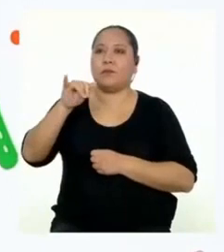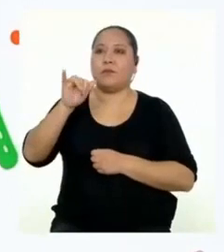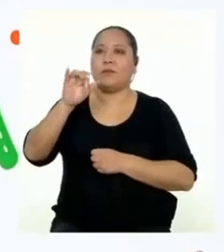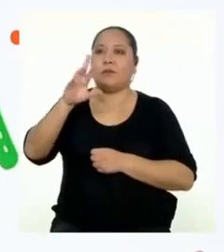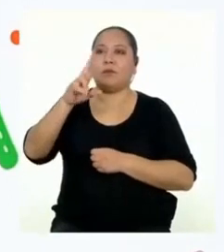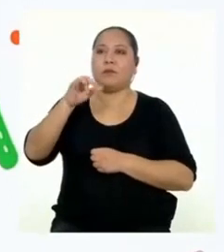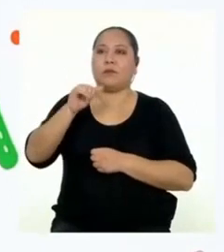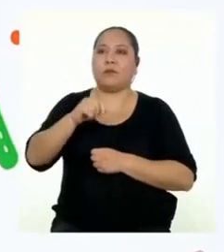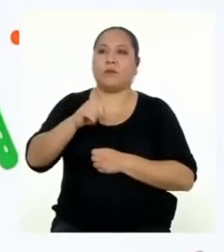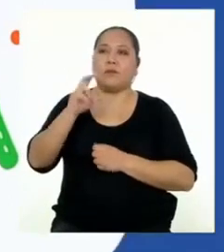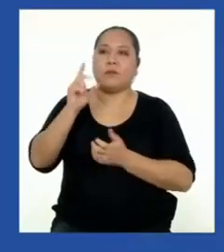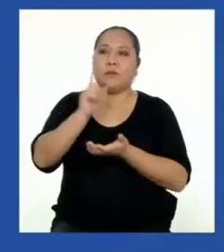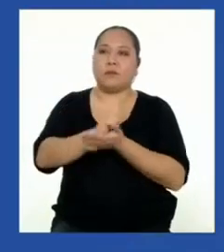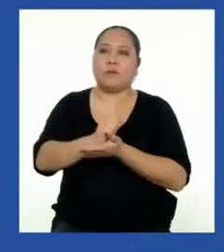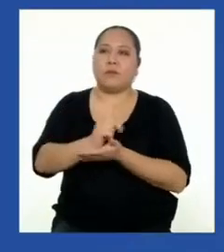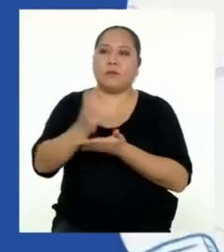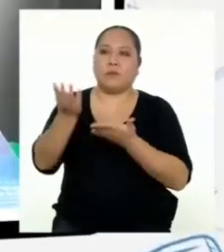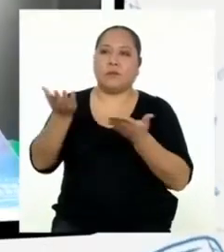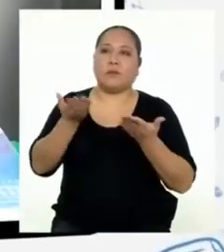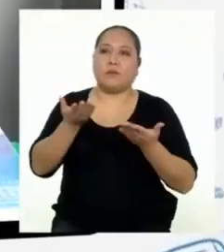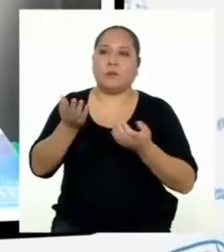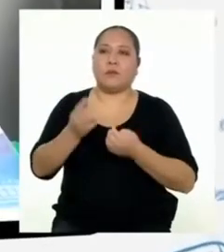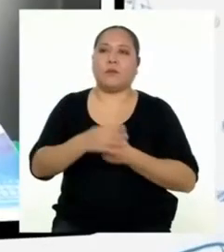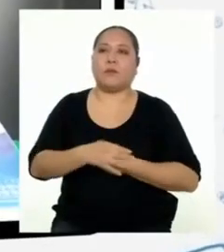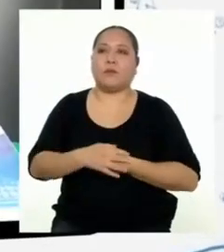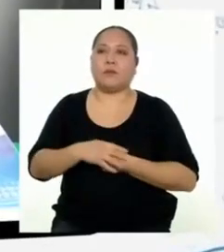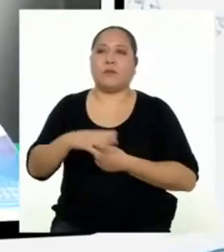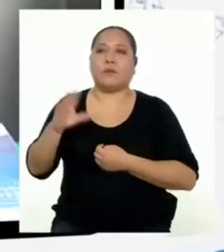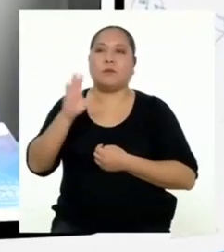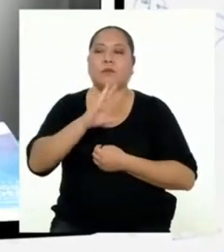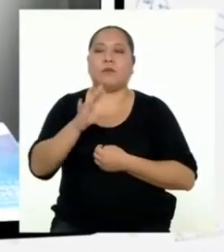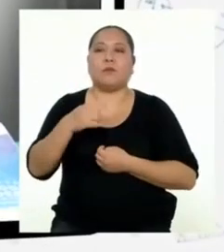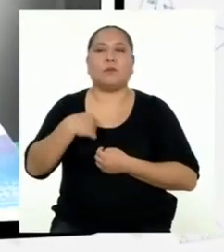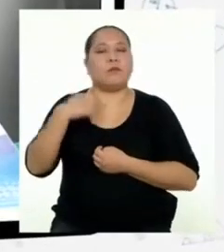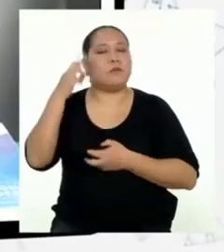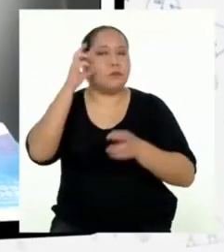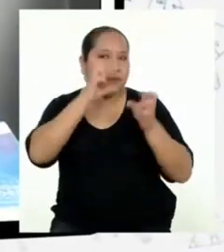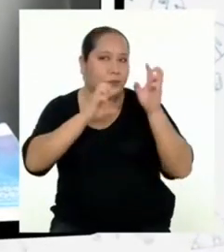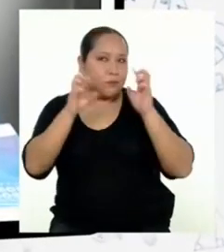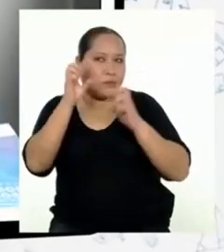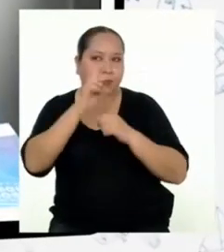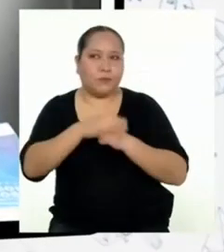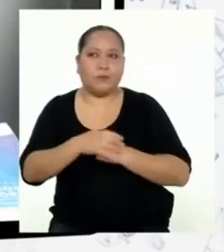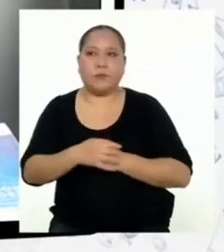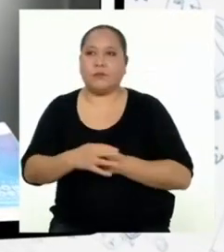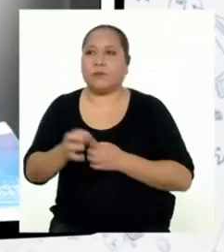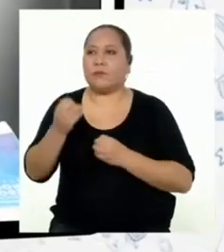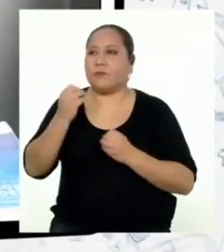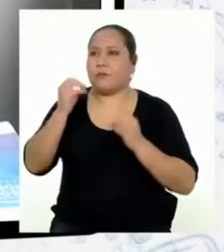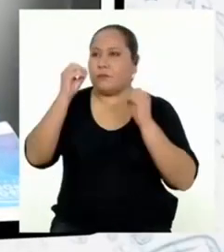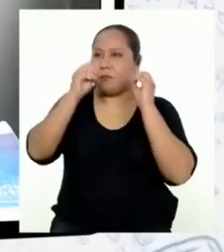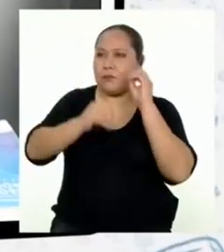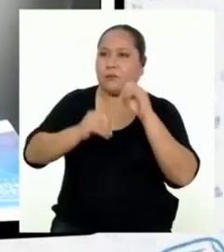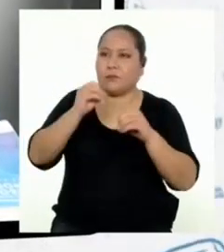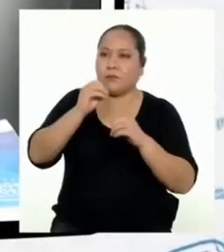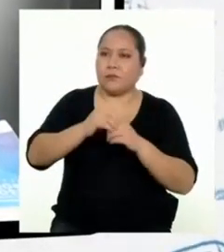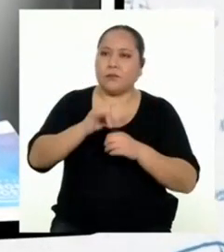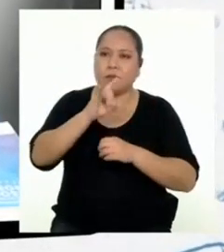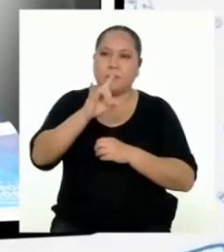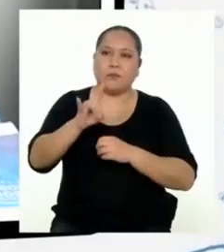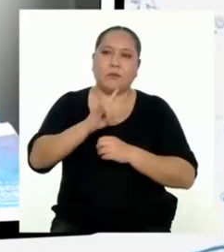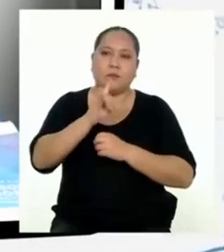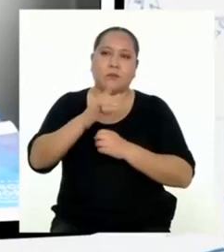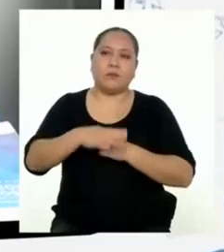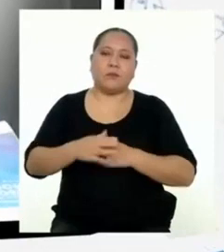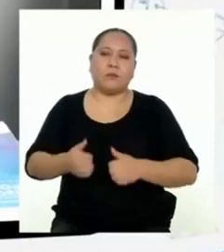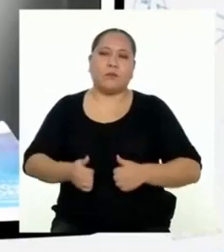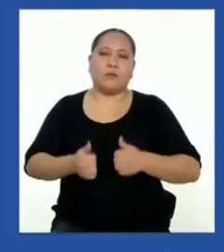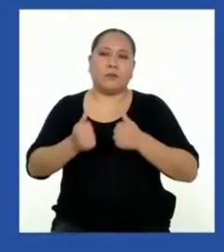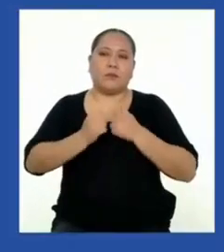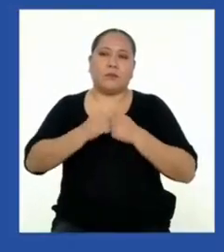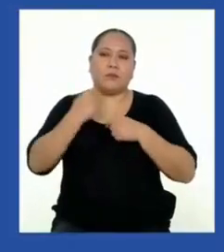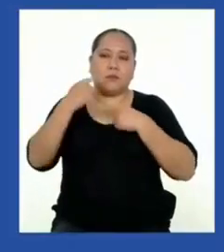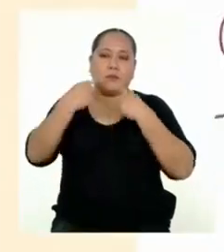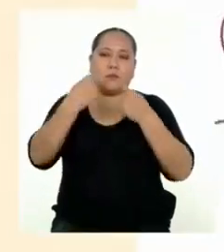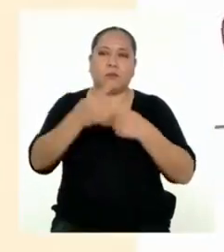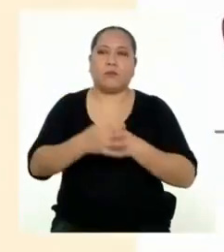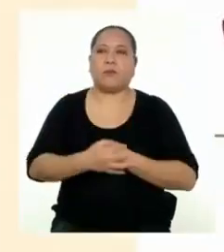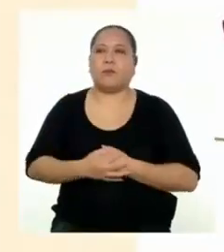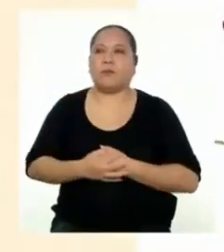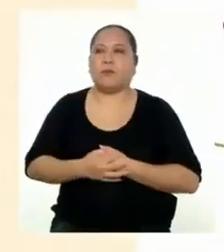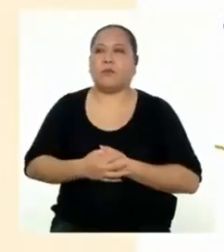Kaira, de Lima. ¡Bienvenida! Hola, me queda una duda. ¿Cómo se produce el consumo en nuestra vida